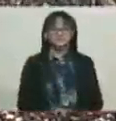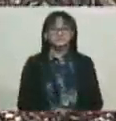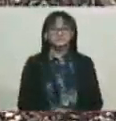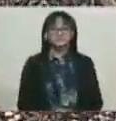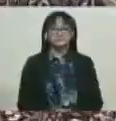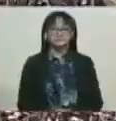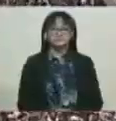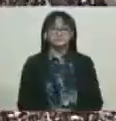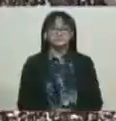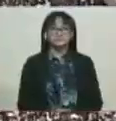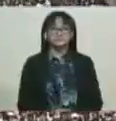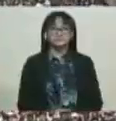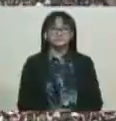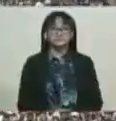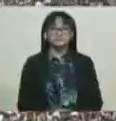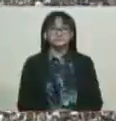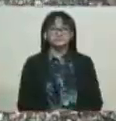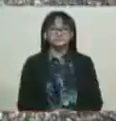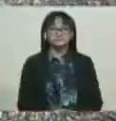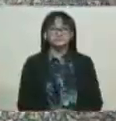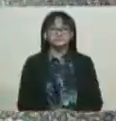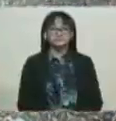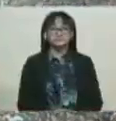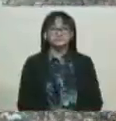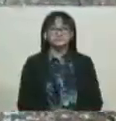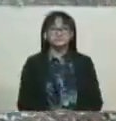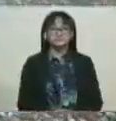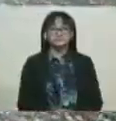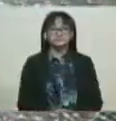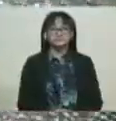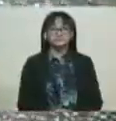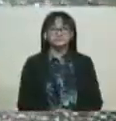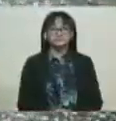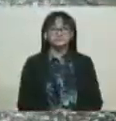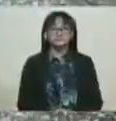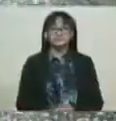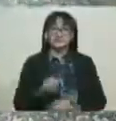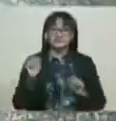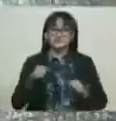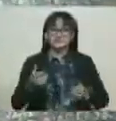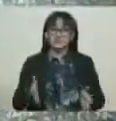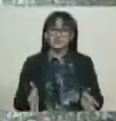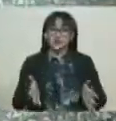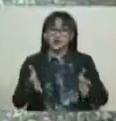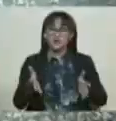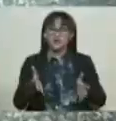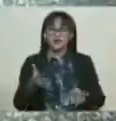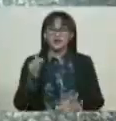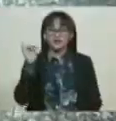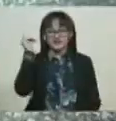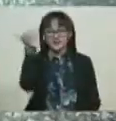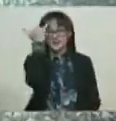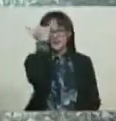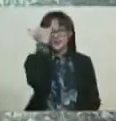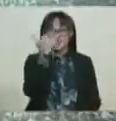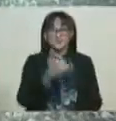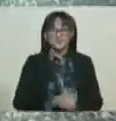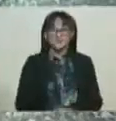ayayay 1 llull y vamos a ganar en yaracuy